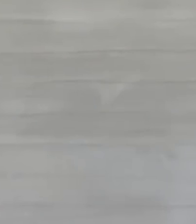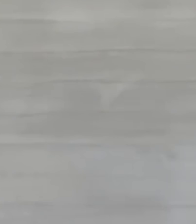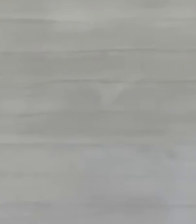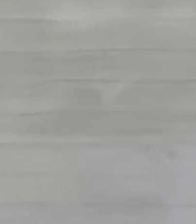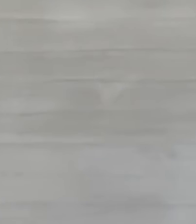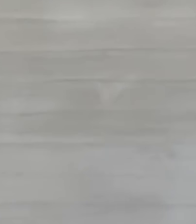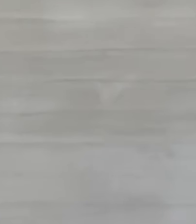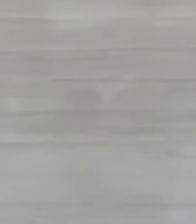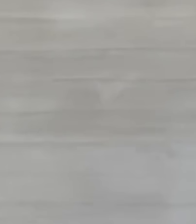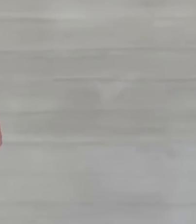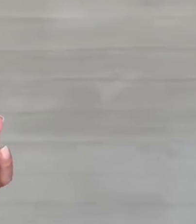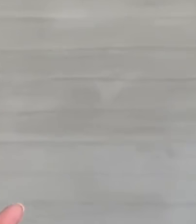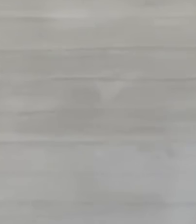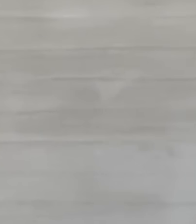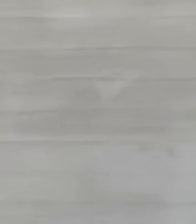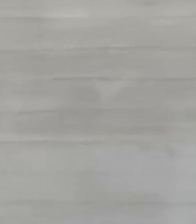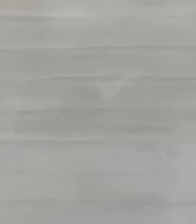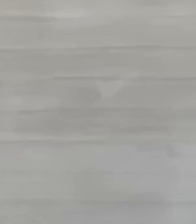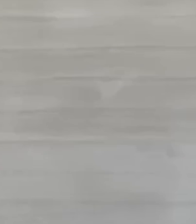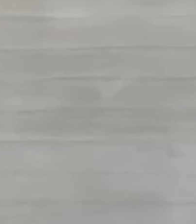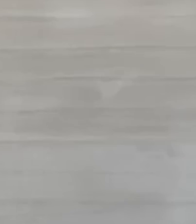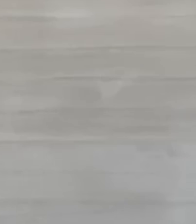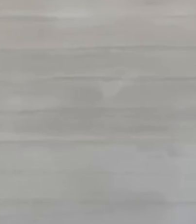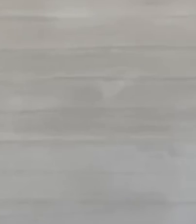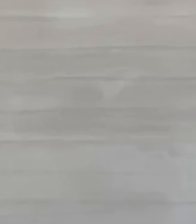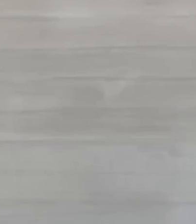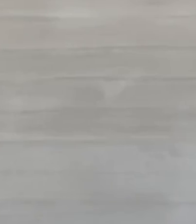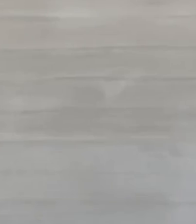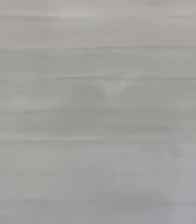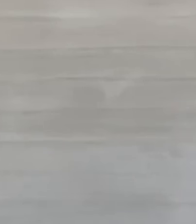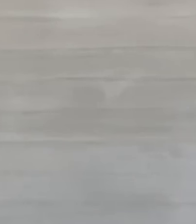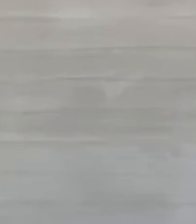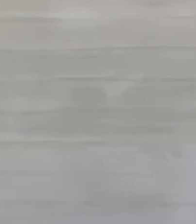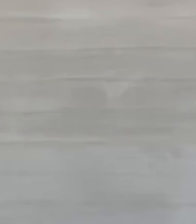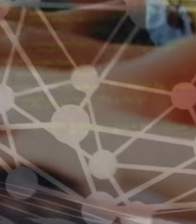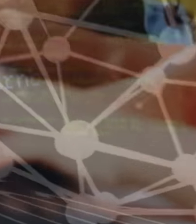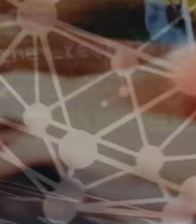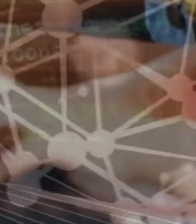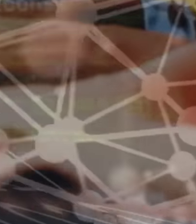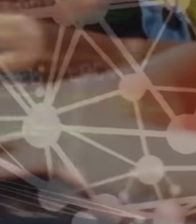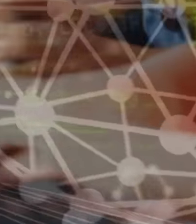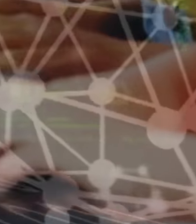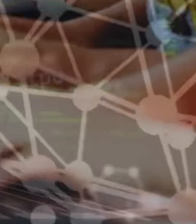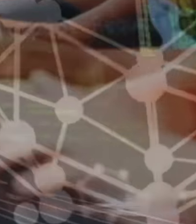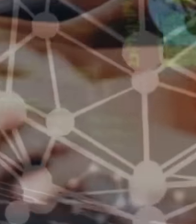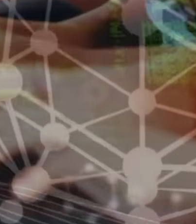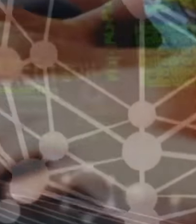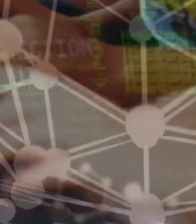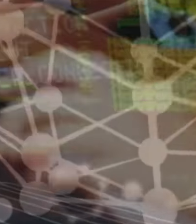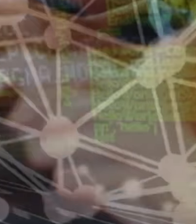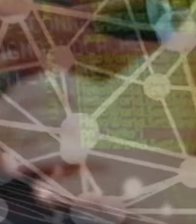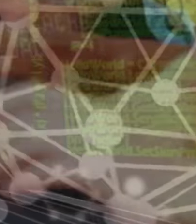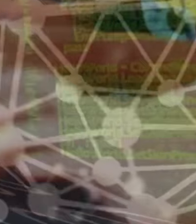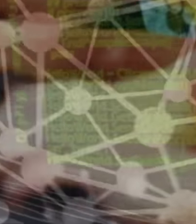en repetidas ocasiones sobre esta estrategia: la creación de una falsa percepción de apoyo popular mediante